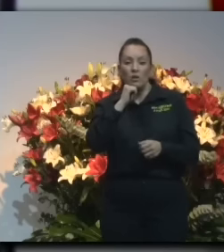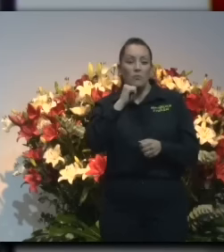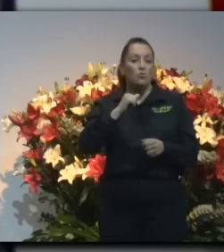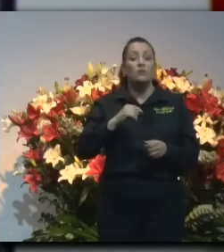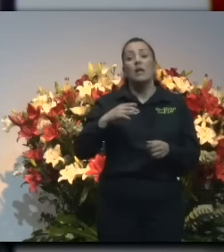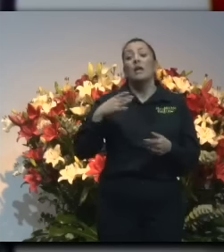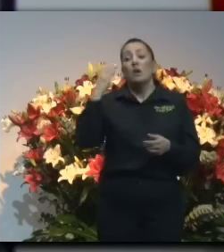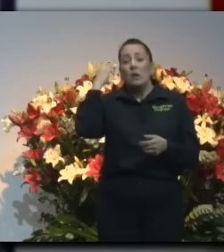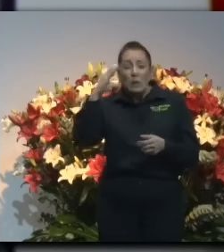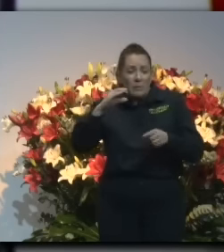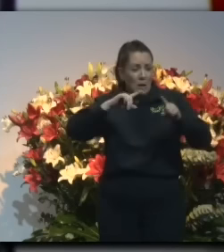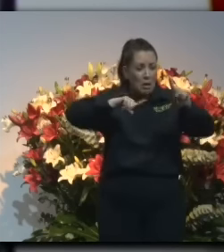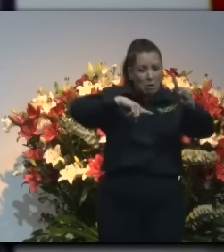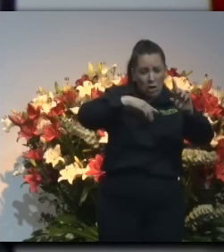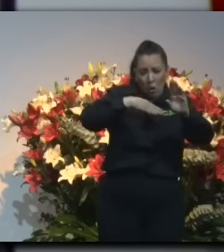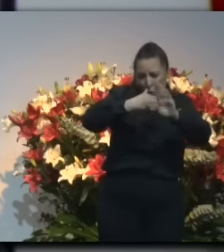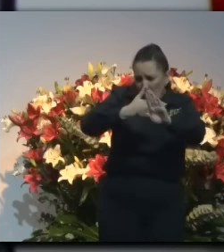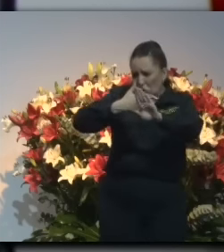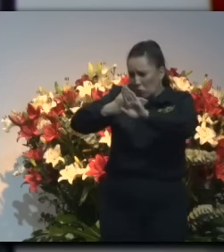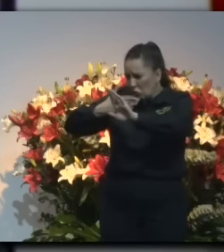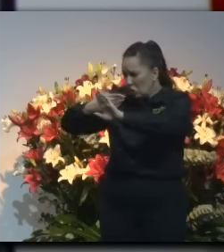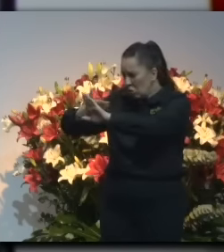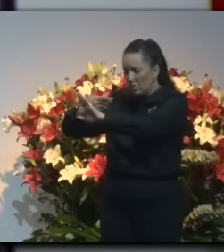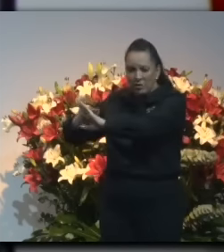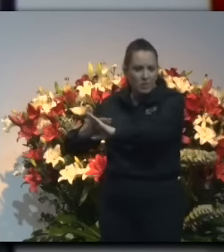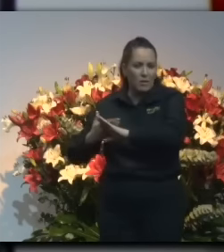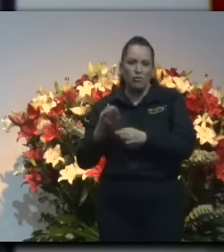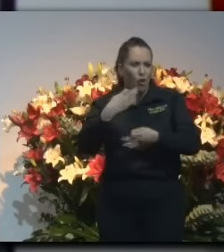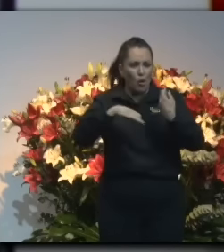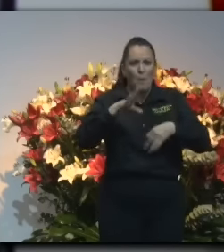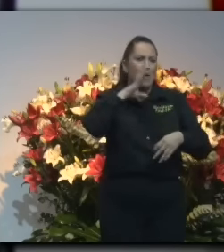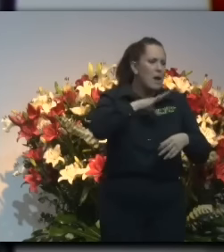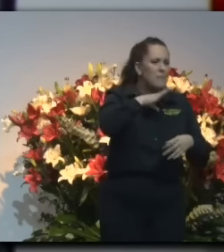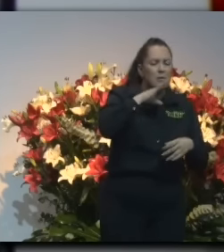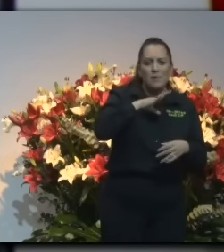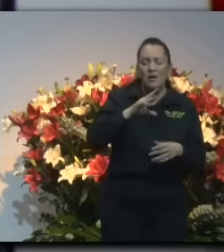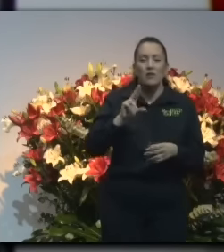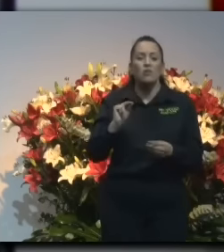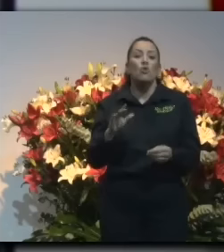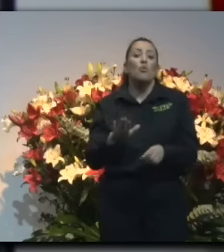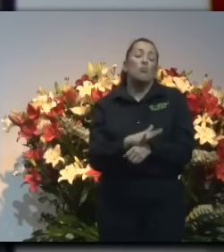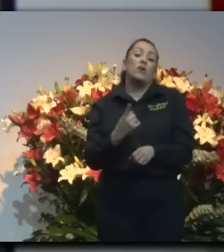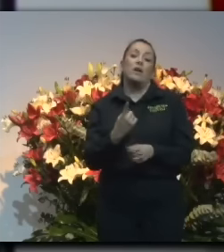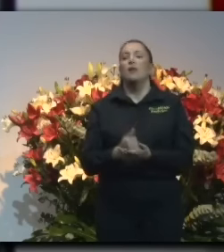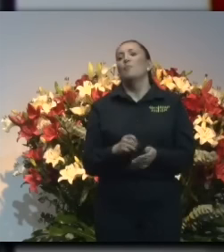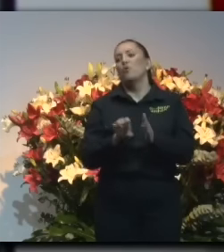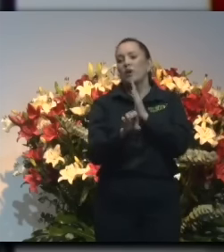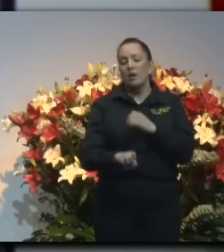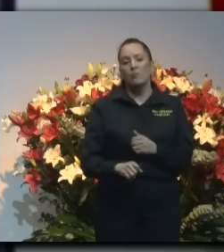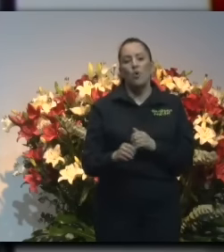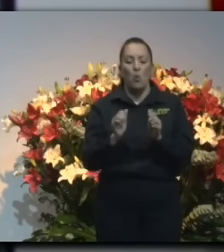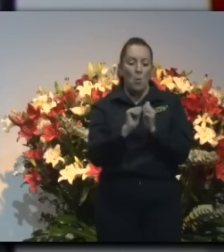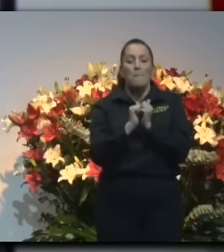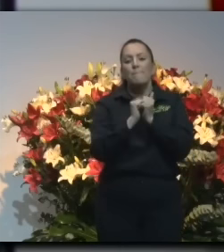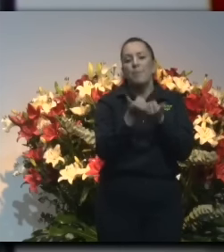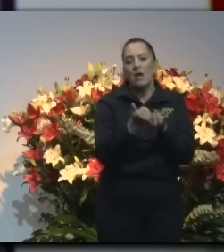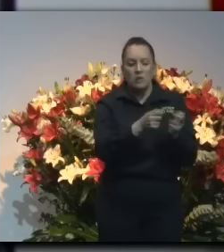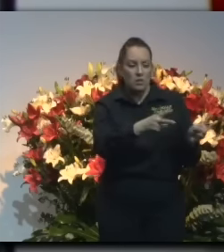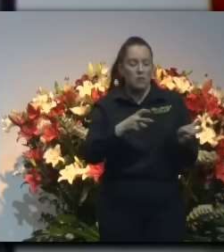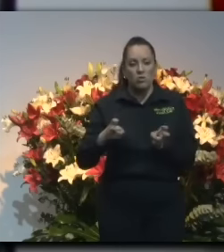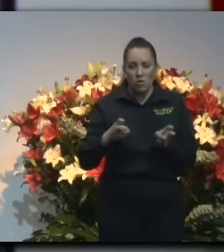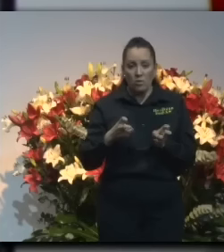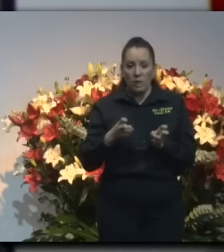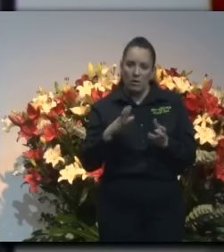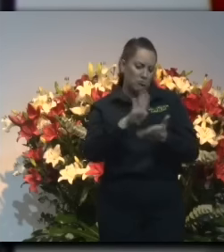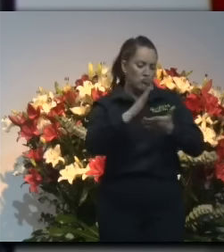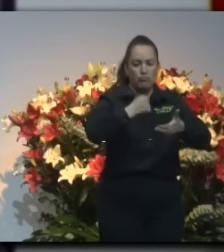los delitos, porque esto hace que mucha gente esté en la cárcel porque se robó una caja de pan, cuando verdaderos